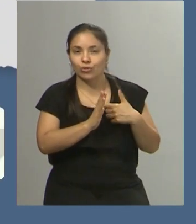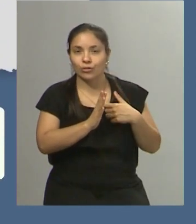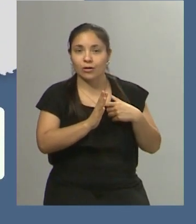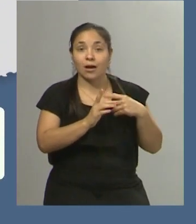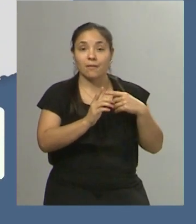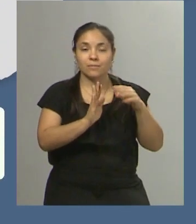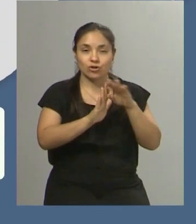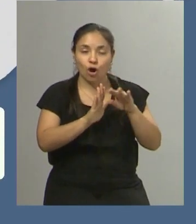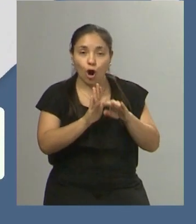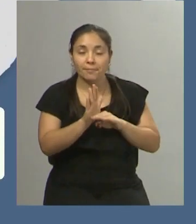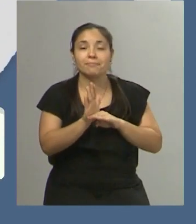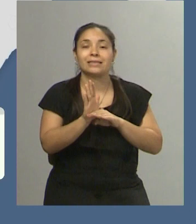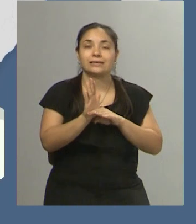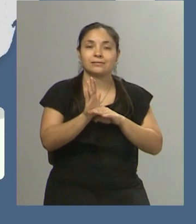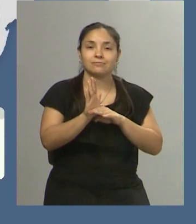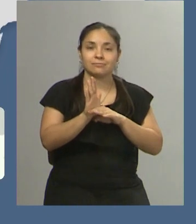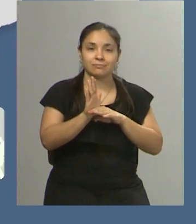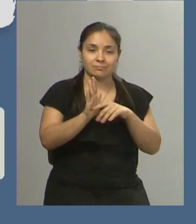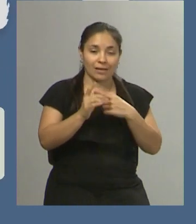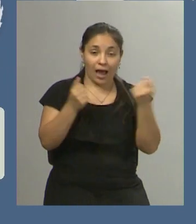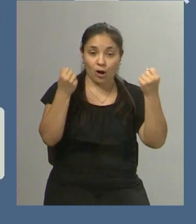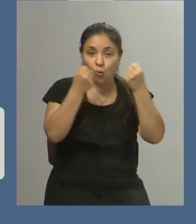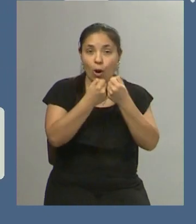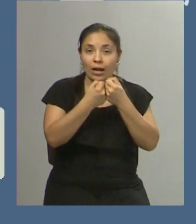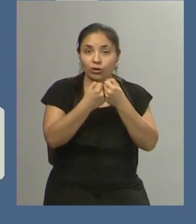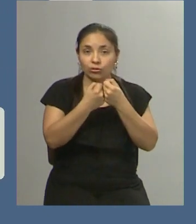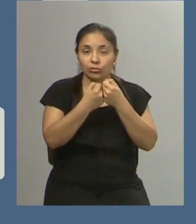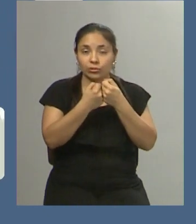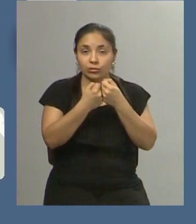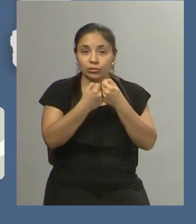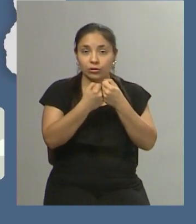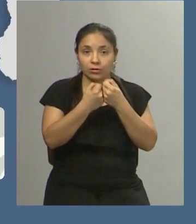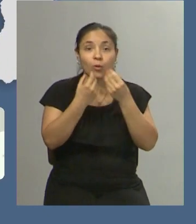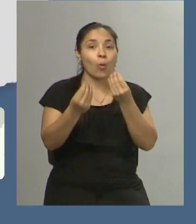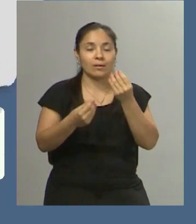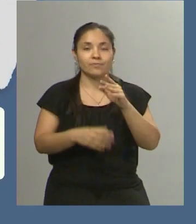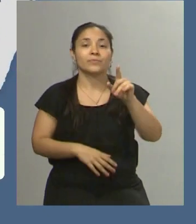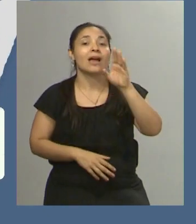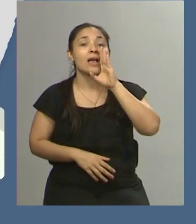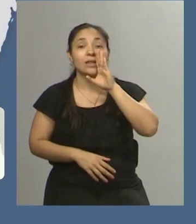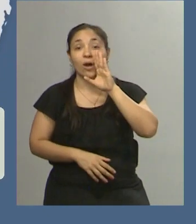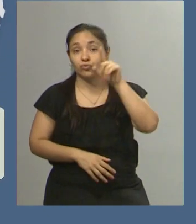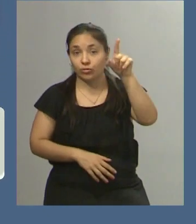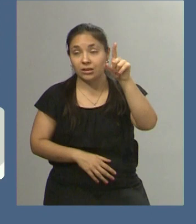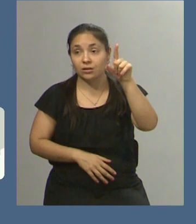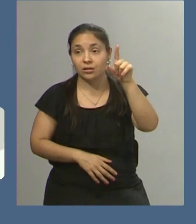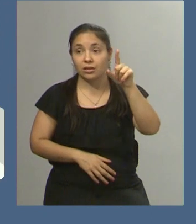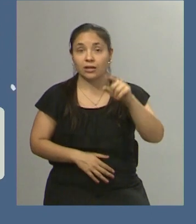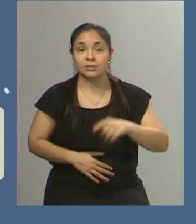reglas era el hecho de que Estados Unidos había lanzado la iniciativa de las